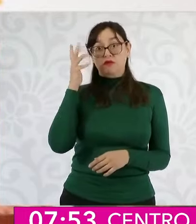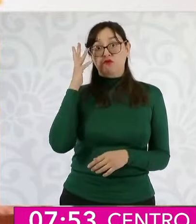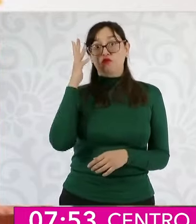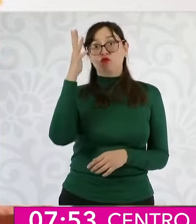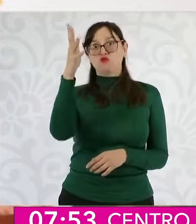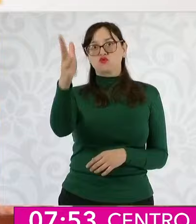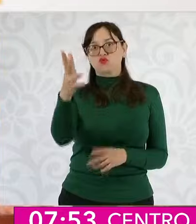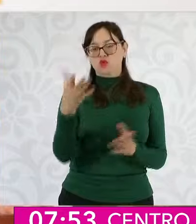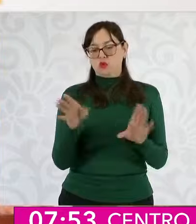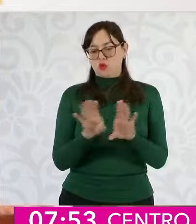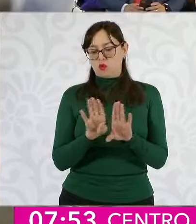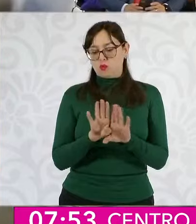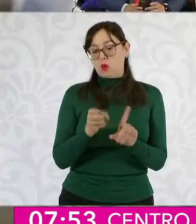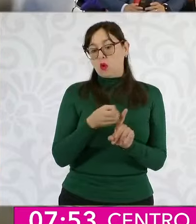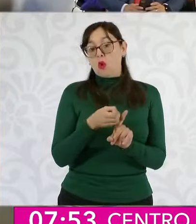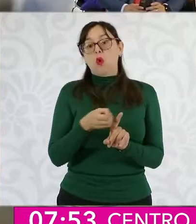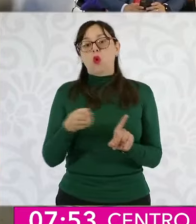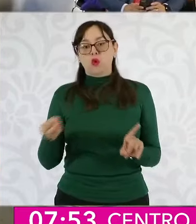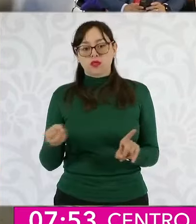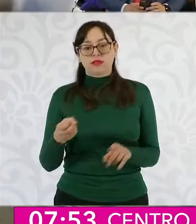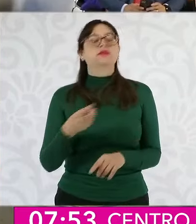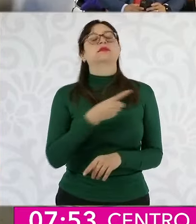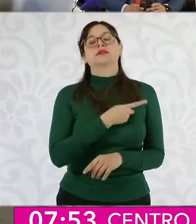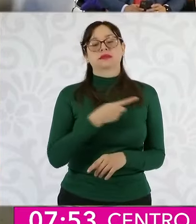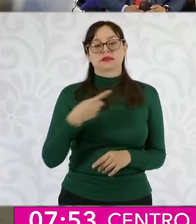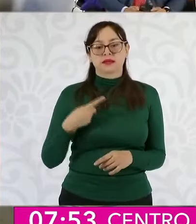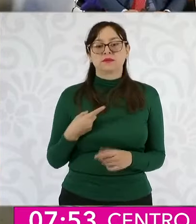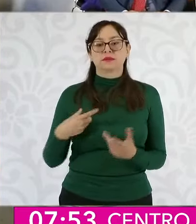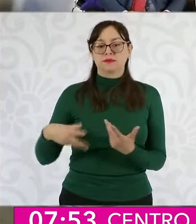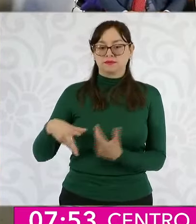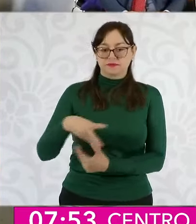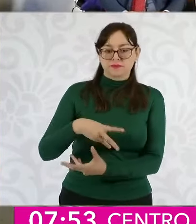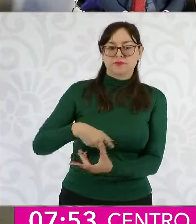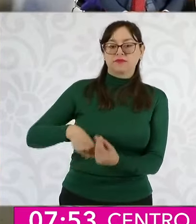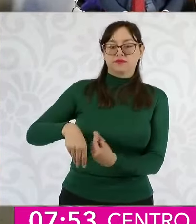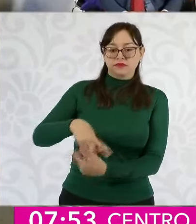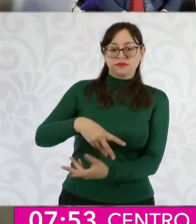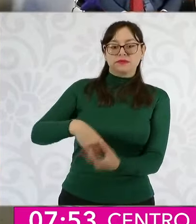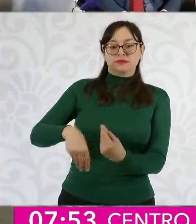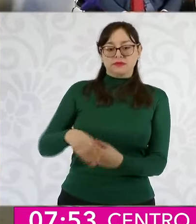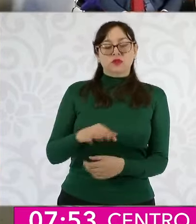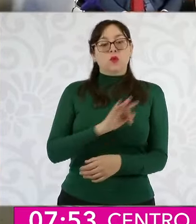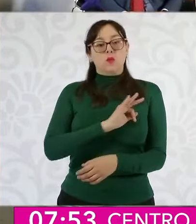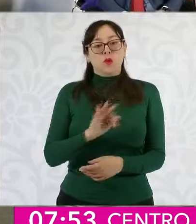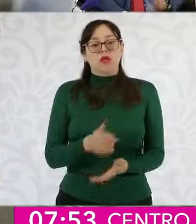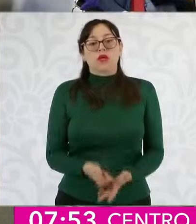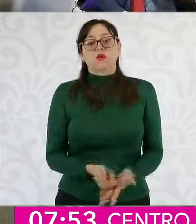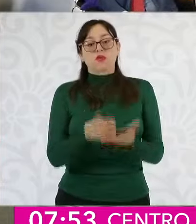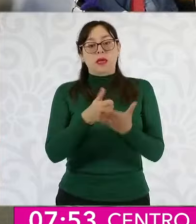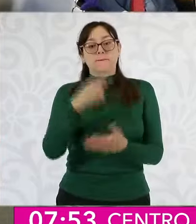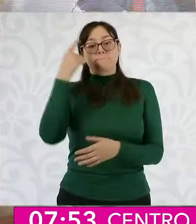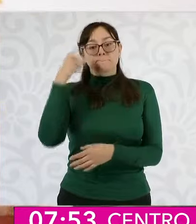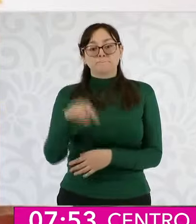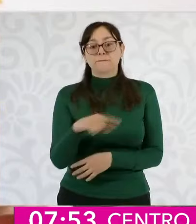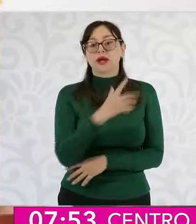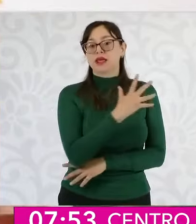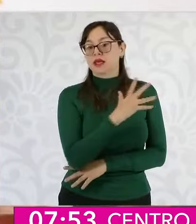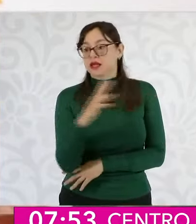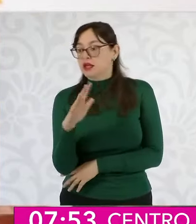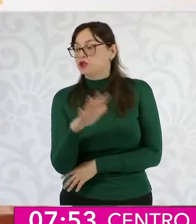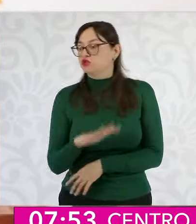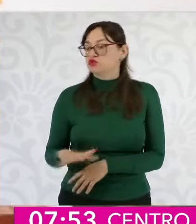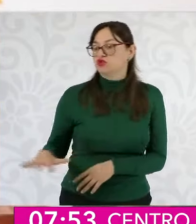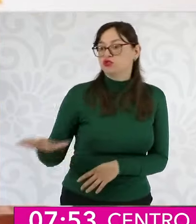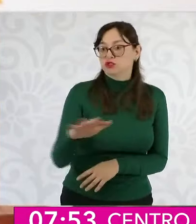economía, el mercado y las empresas pueden y deben contribuir a resolver los problemas sociales, ambientales, locales y